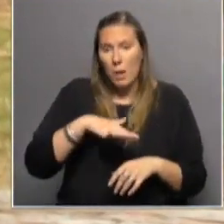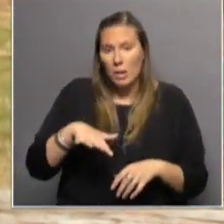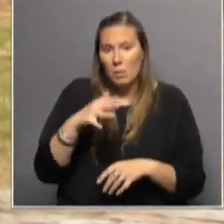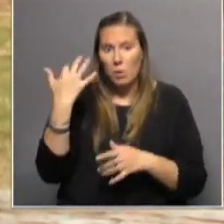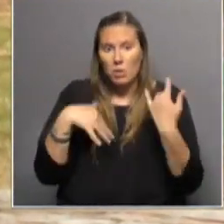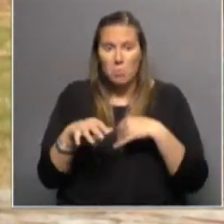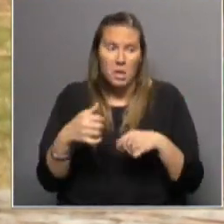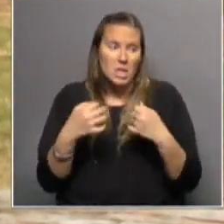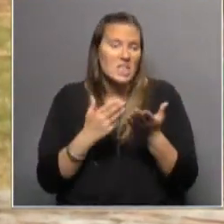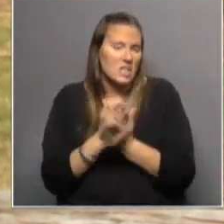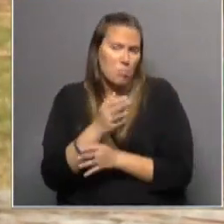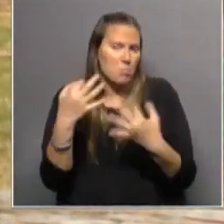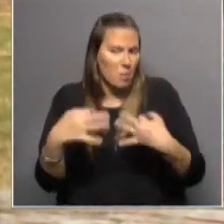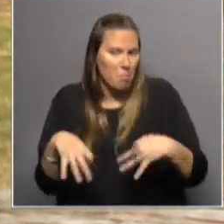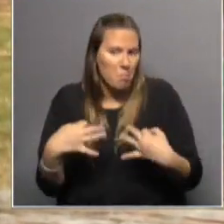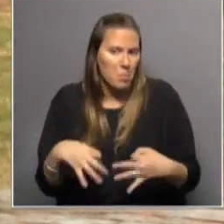siempre estuvo bien.